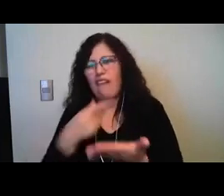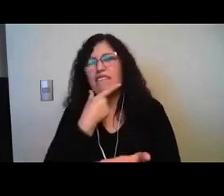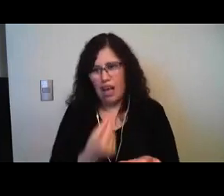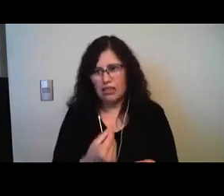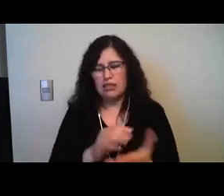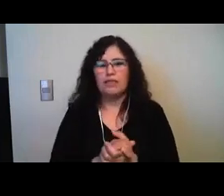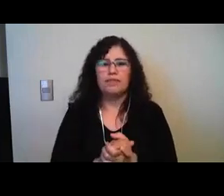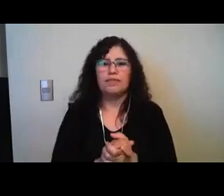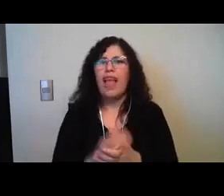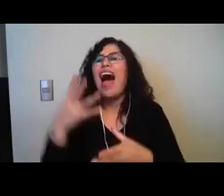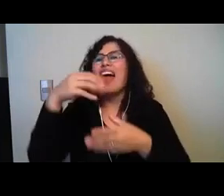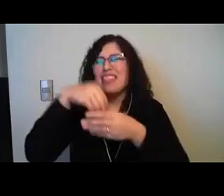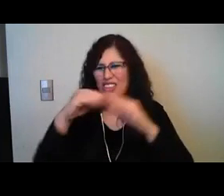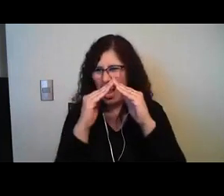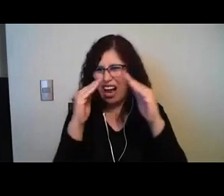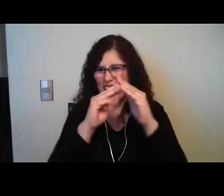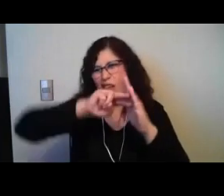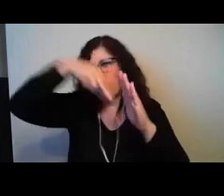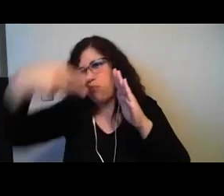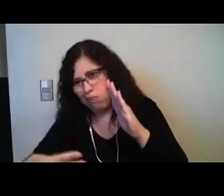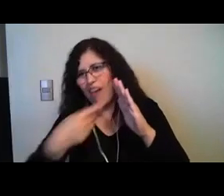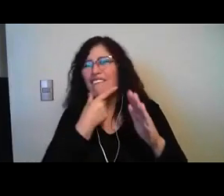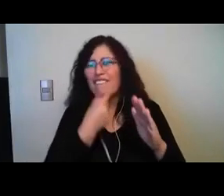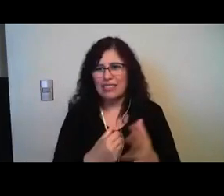ambiente intradomiciliario o extradomiciliario.